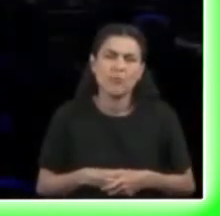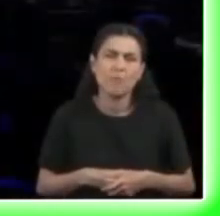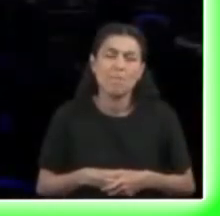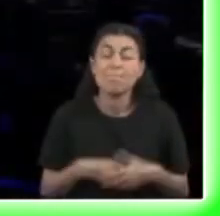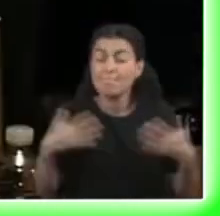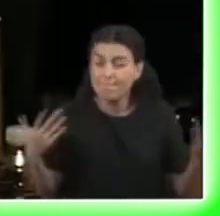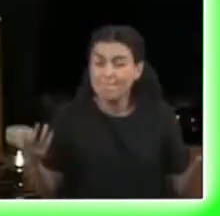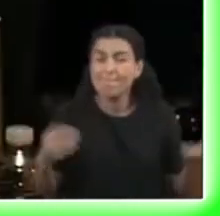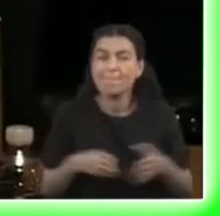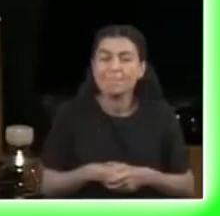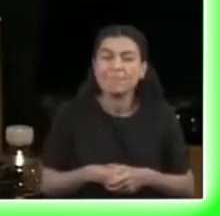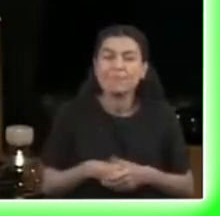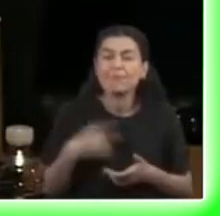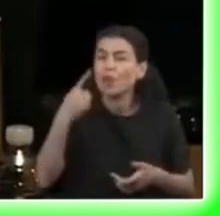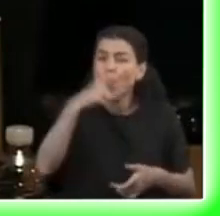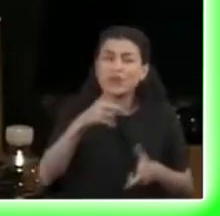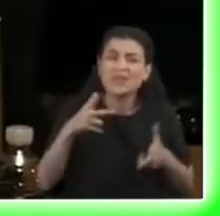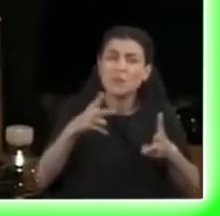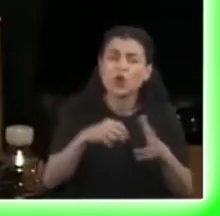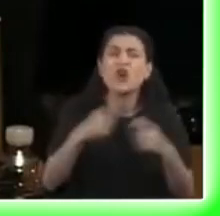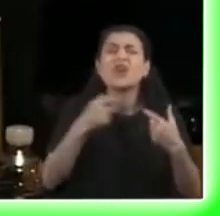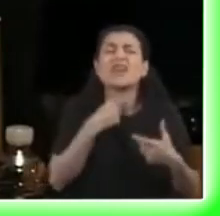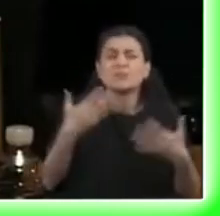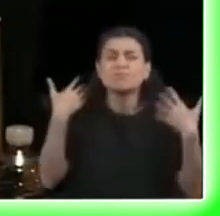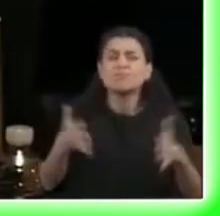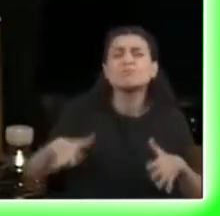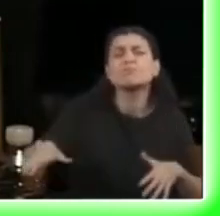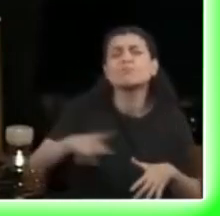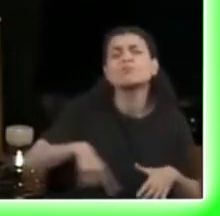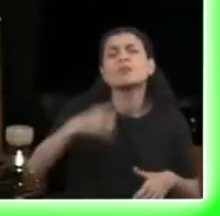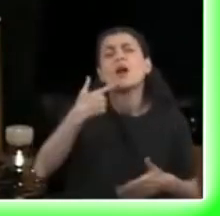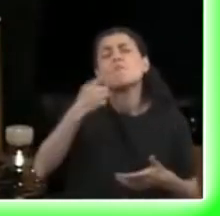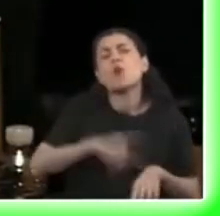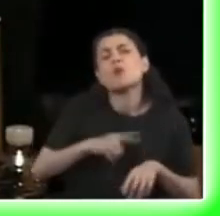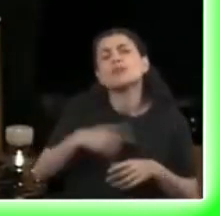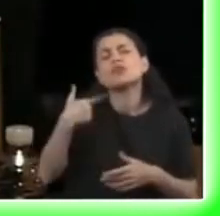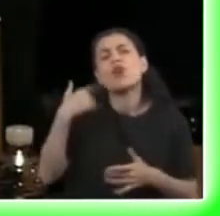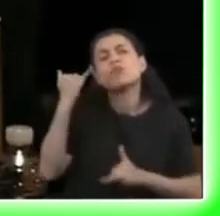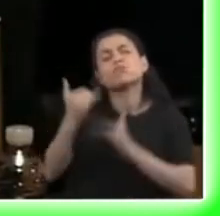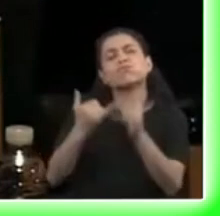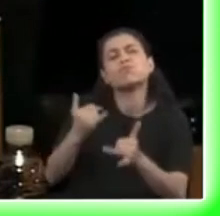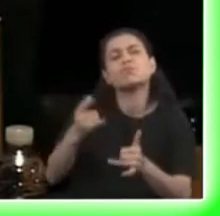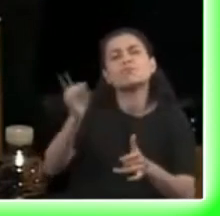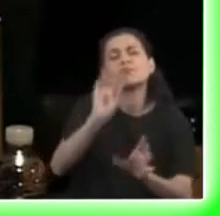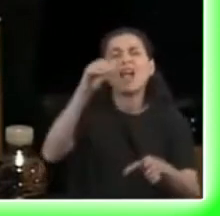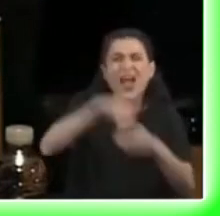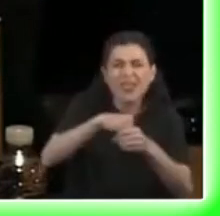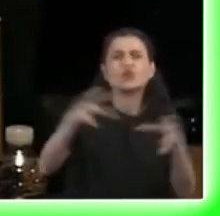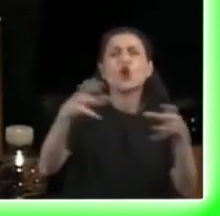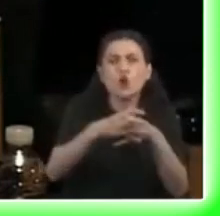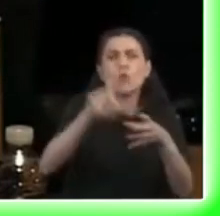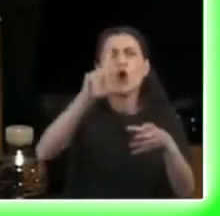Por eso, para concluir, quiero aprovechar para hablar en especial a quienes integran La Libertad